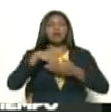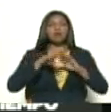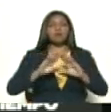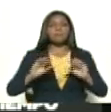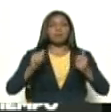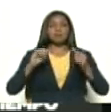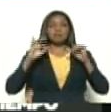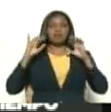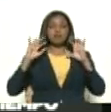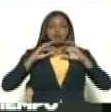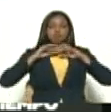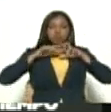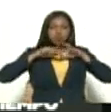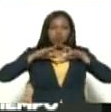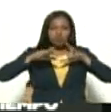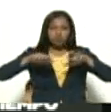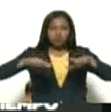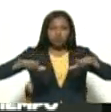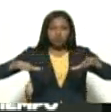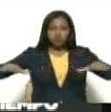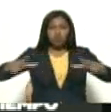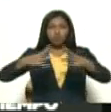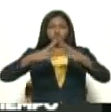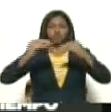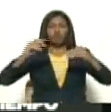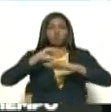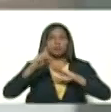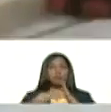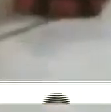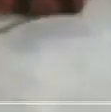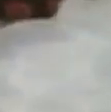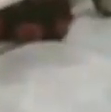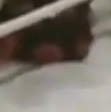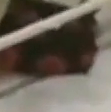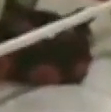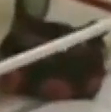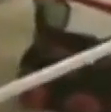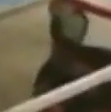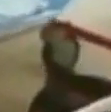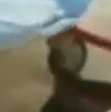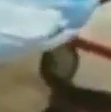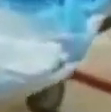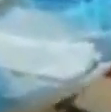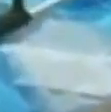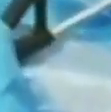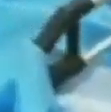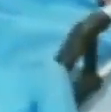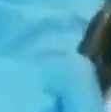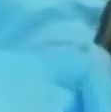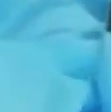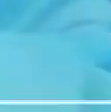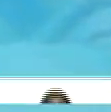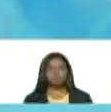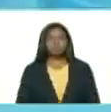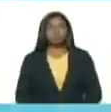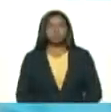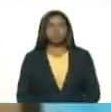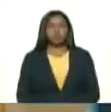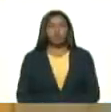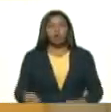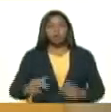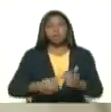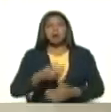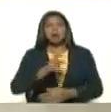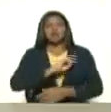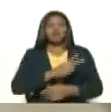contagio y todo, absolutamente todo, se habrá perdido. Lo más duro de la enfermedad es estar